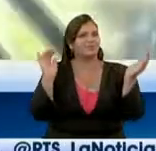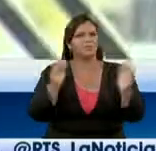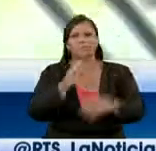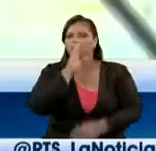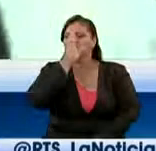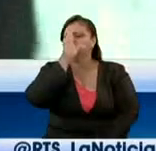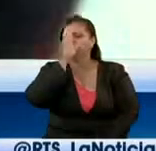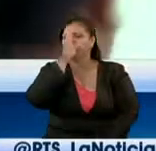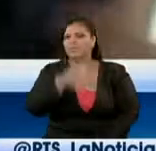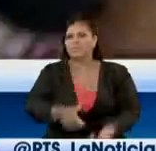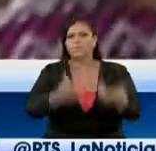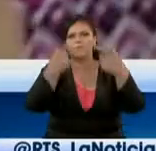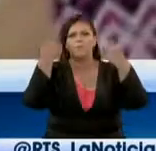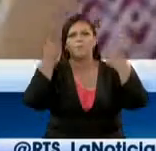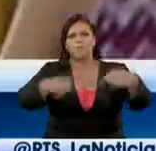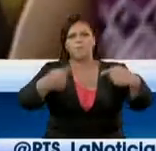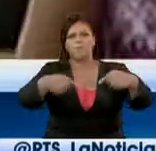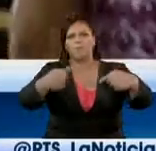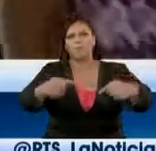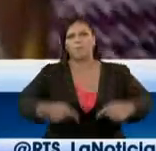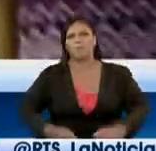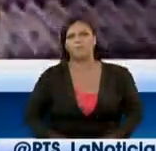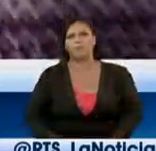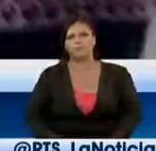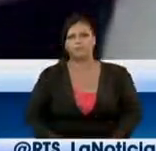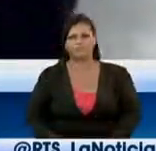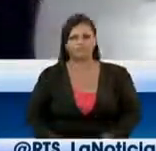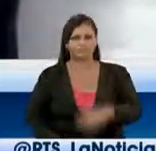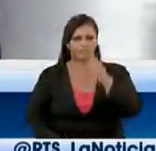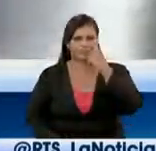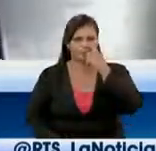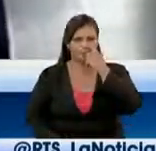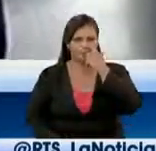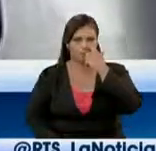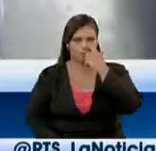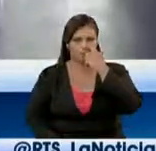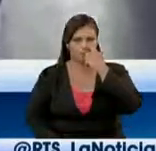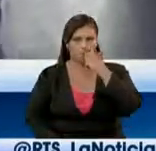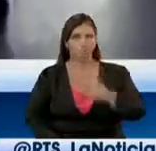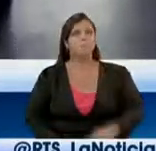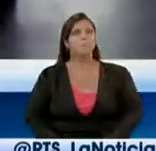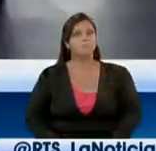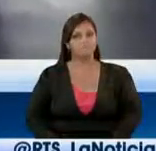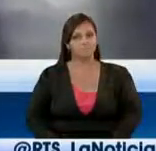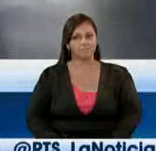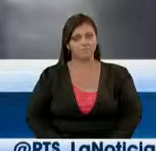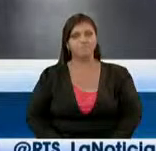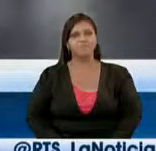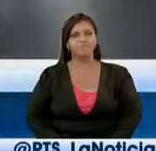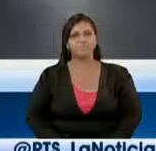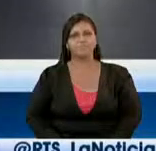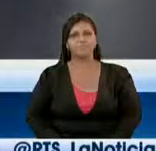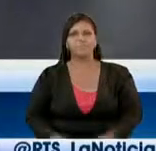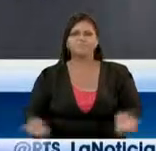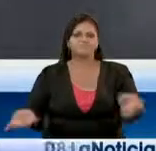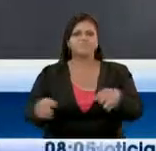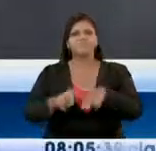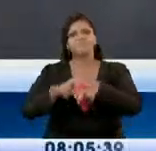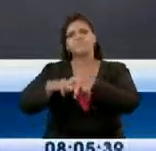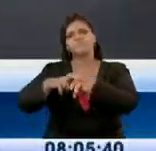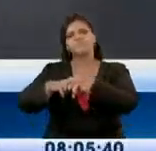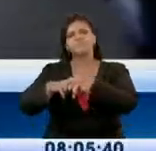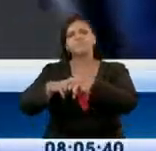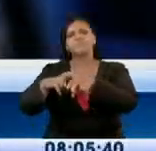trifulca aquí. ¿No? Ahora, ¿y los usuarios salen agredidos también los usuarios? Muchas veces incluso lo hacen para arrebatar las pertenencias, porque hay